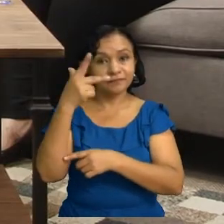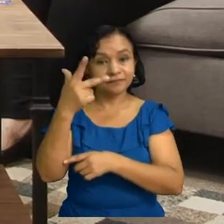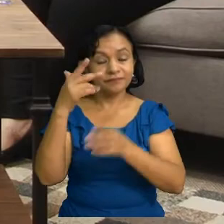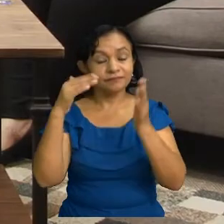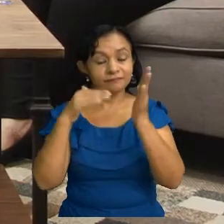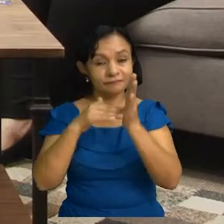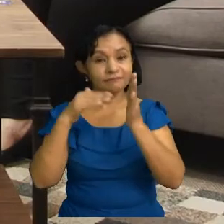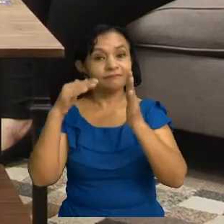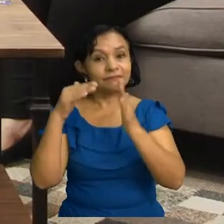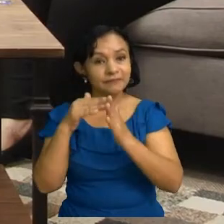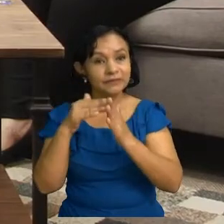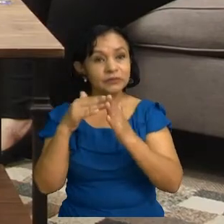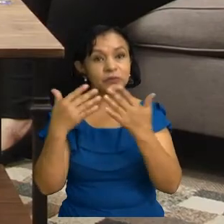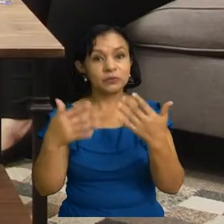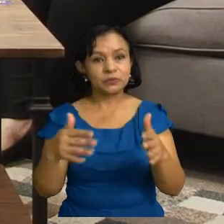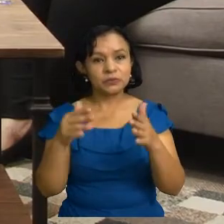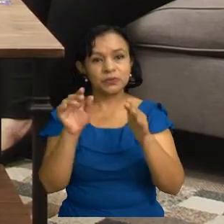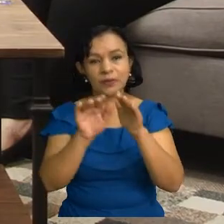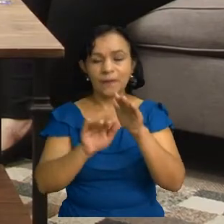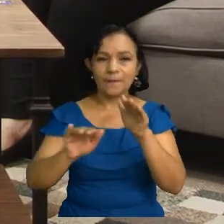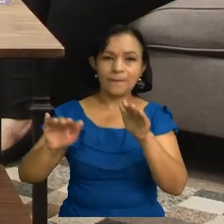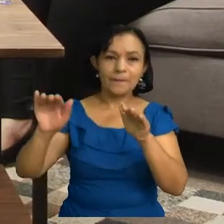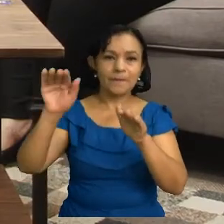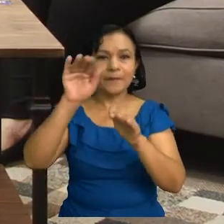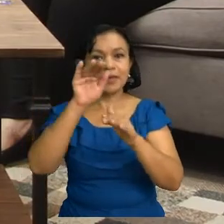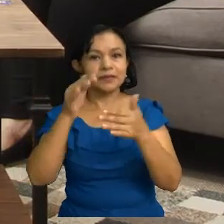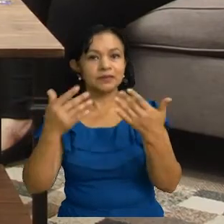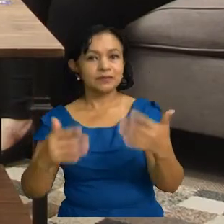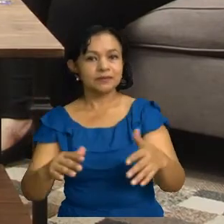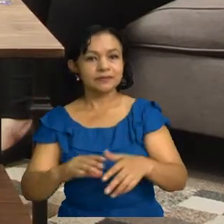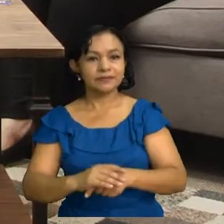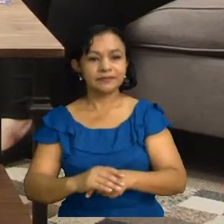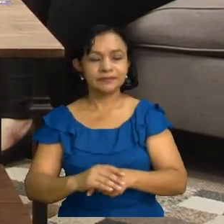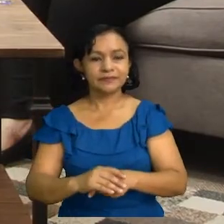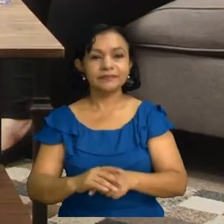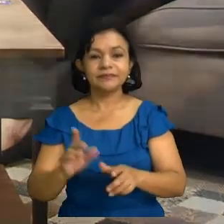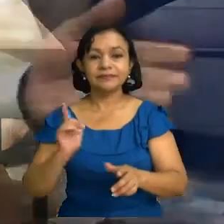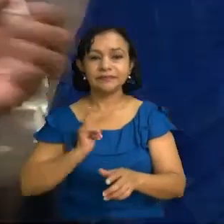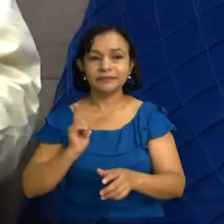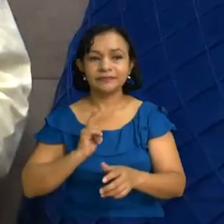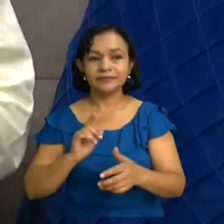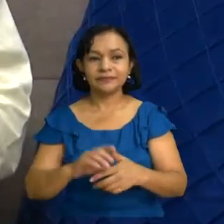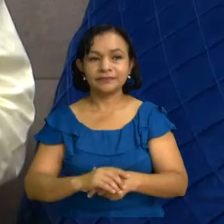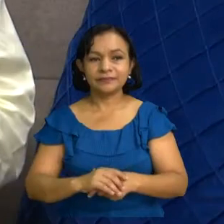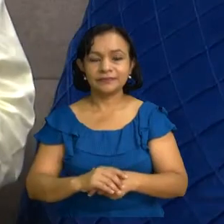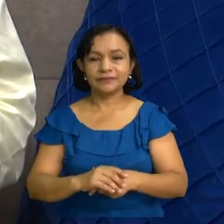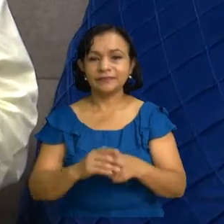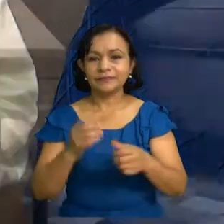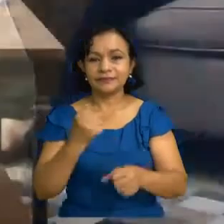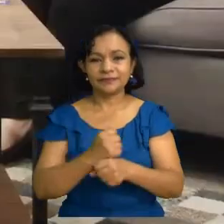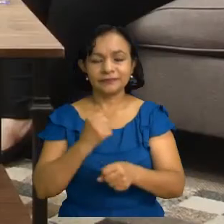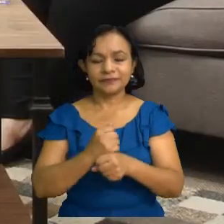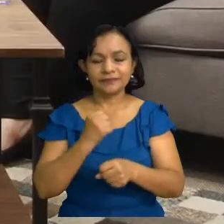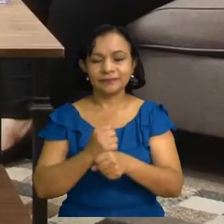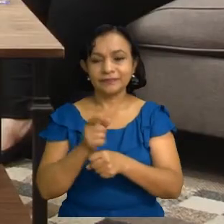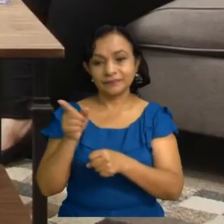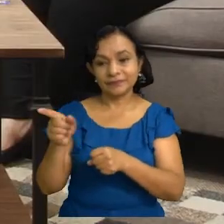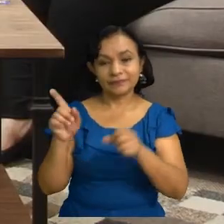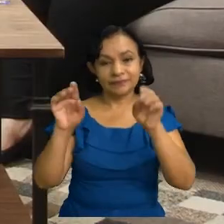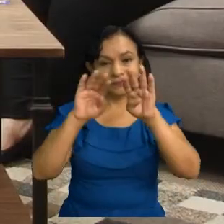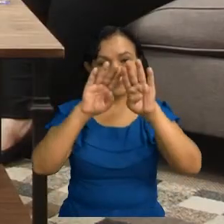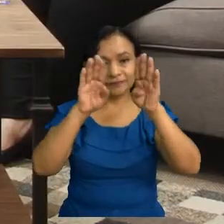18 y un poquito más por las que no así logren terminar compañeros manera siquiera van a indiana habla